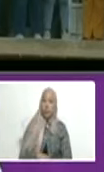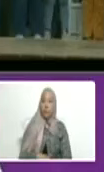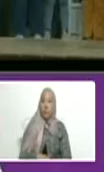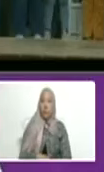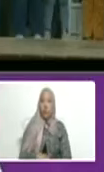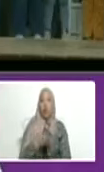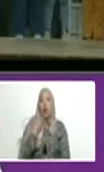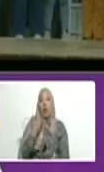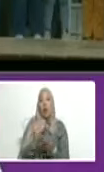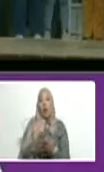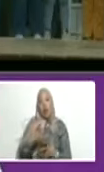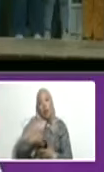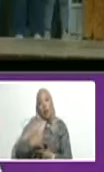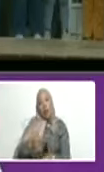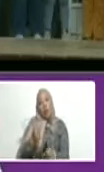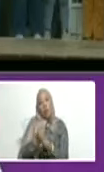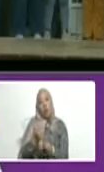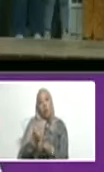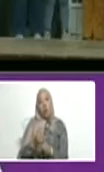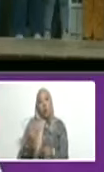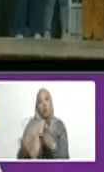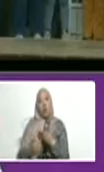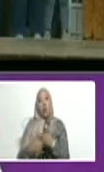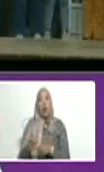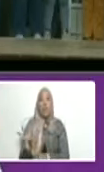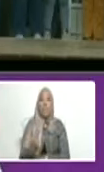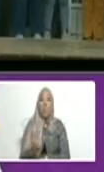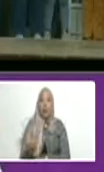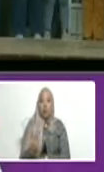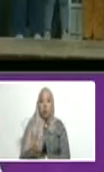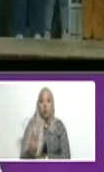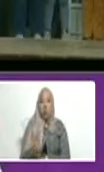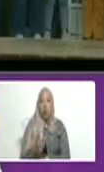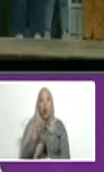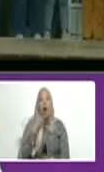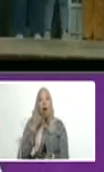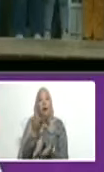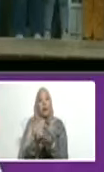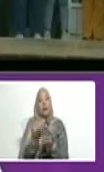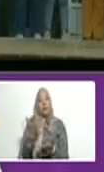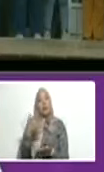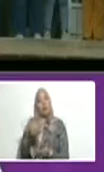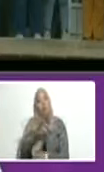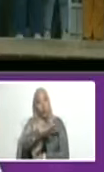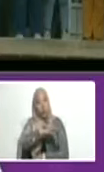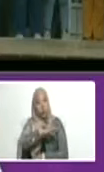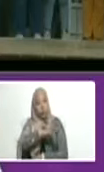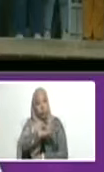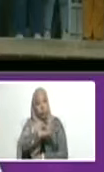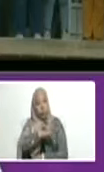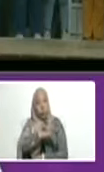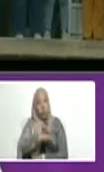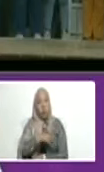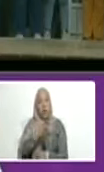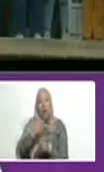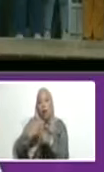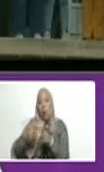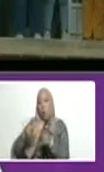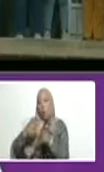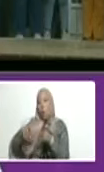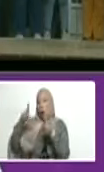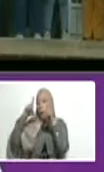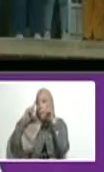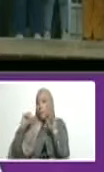Y gracias a la inteligencia y contrainteligencia de Venezuela, gracias al SEBIN, al DGCIN, a la